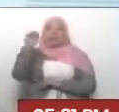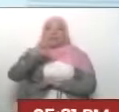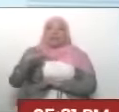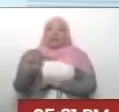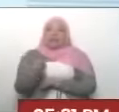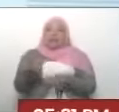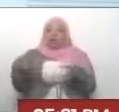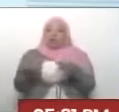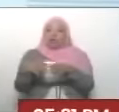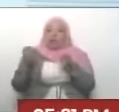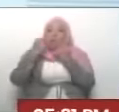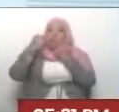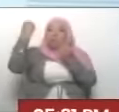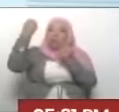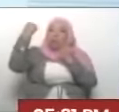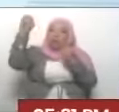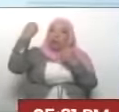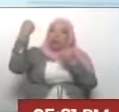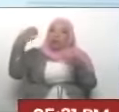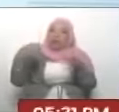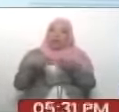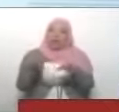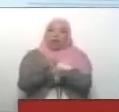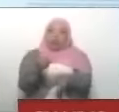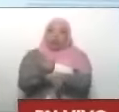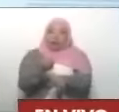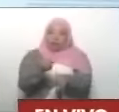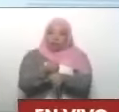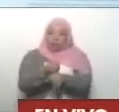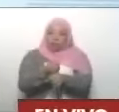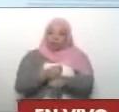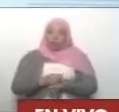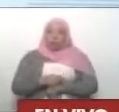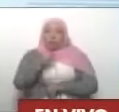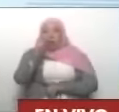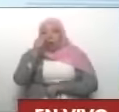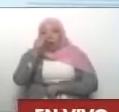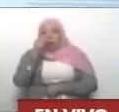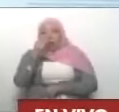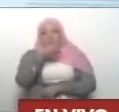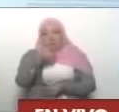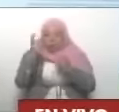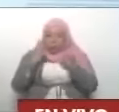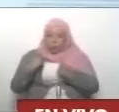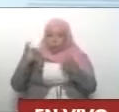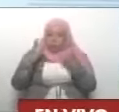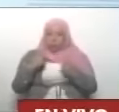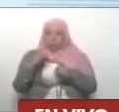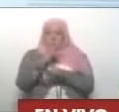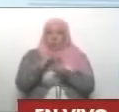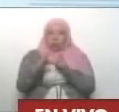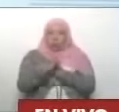la fundación de la Fuerza Bolivariana de Trabajadores. Ha sido un hombre que se ha cultivado, un hombre culto,